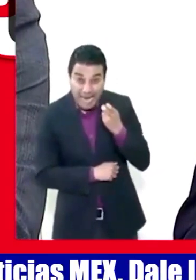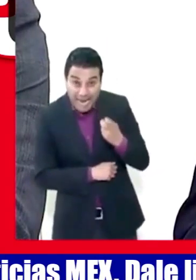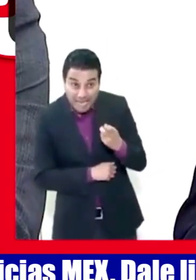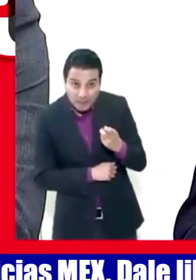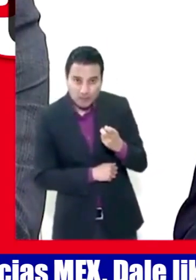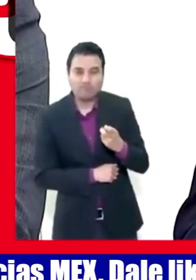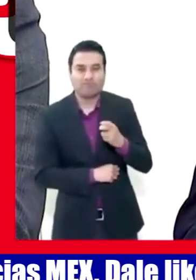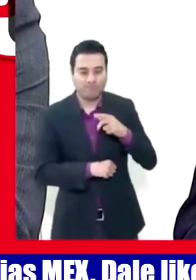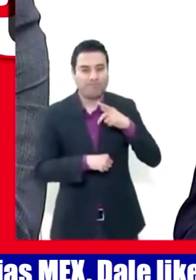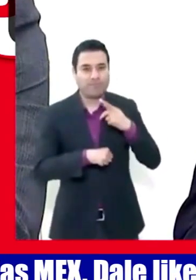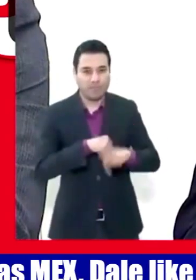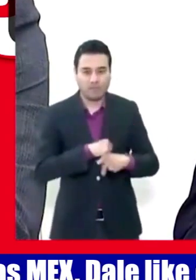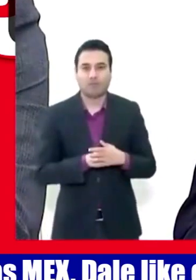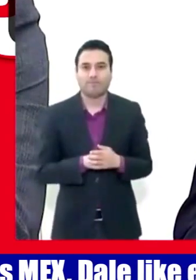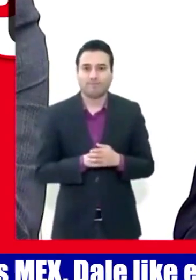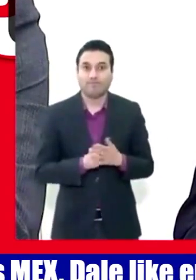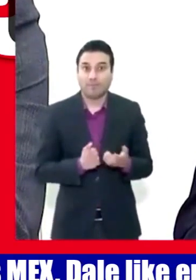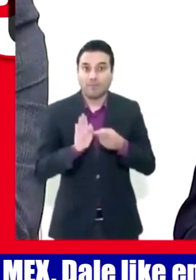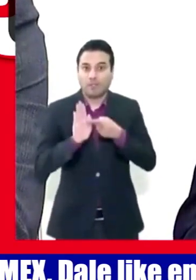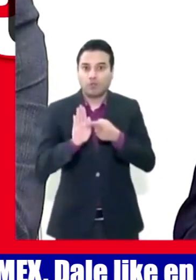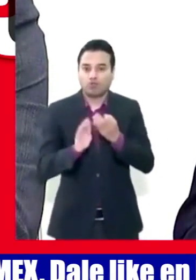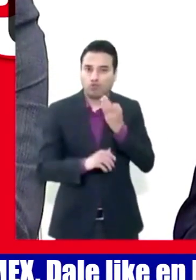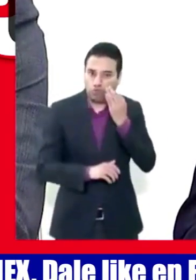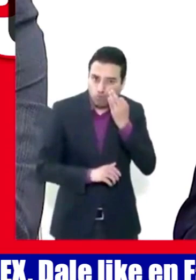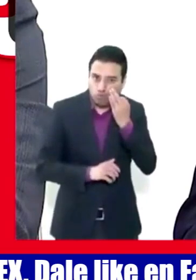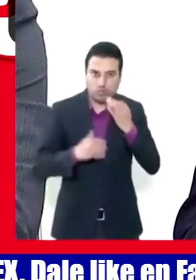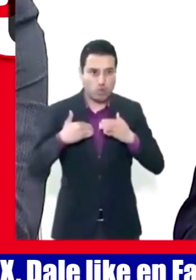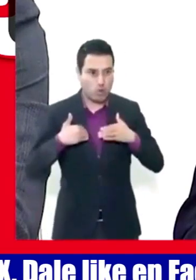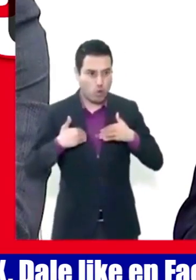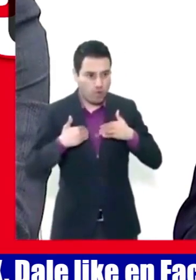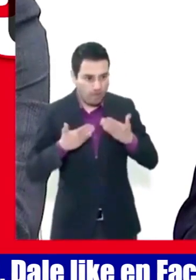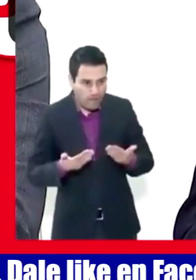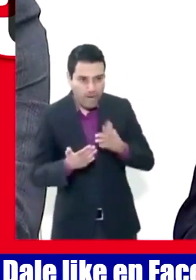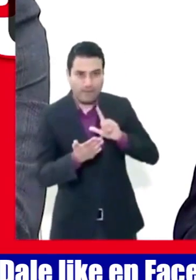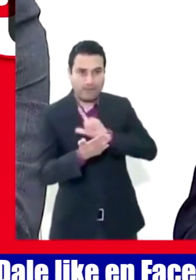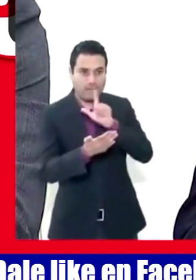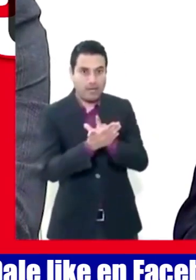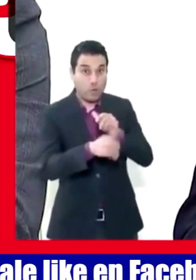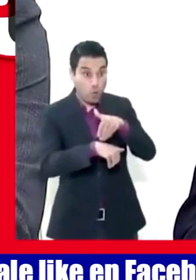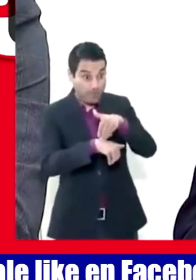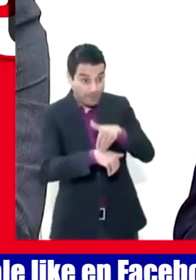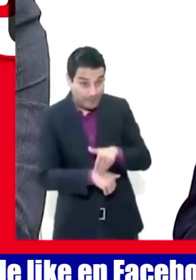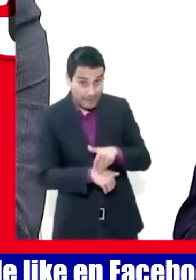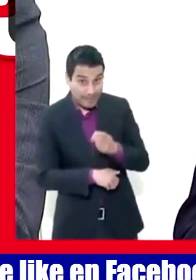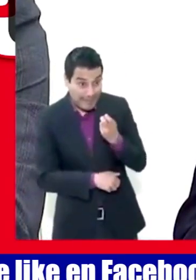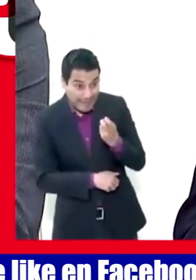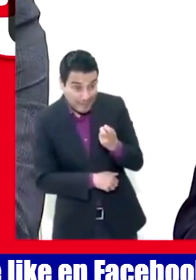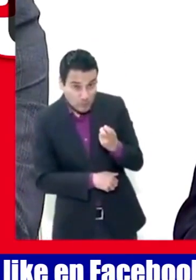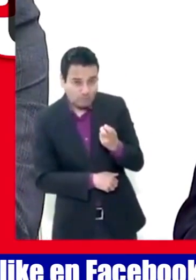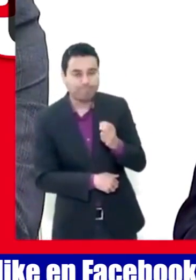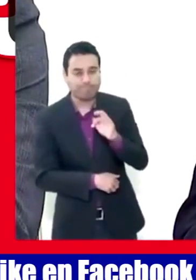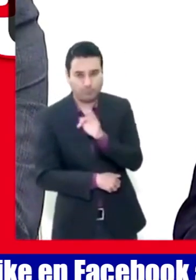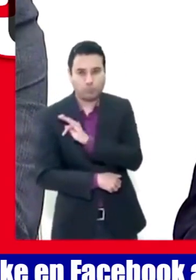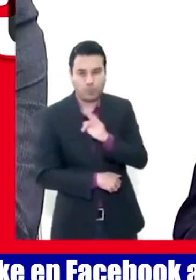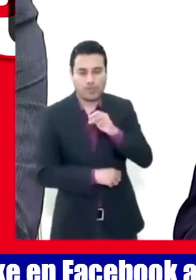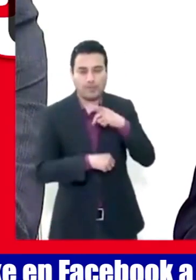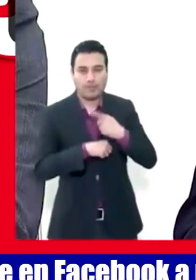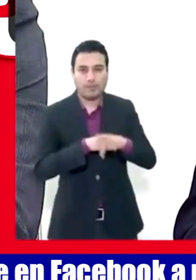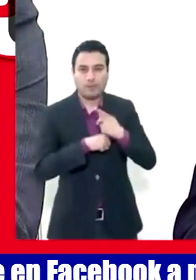transparentes confiables y legítimos el servicio profesional electoral